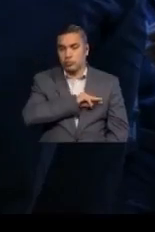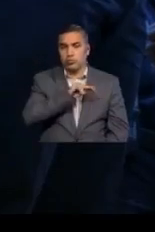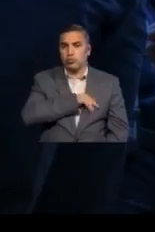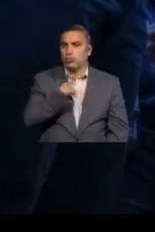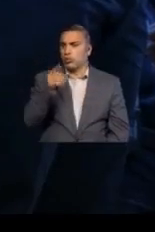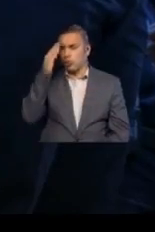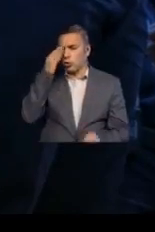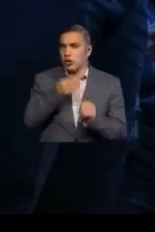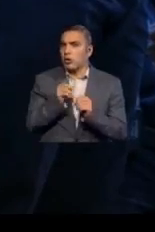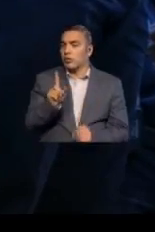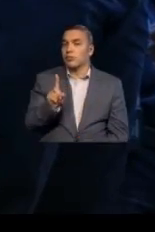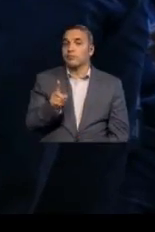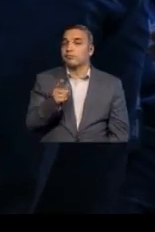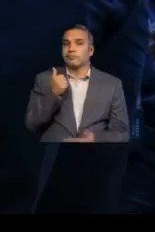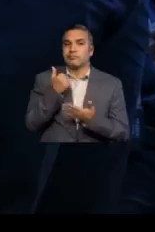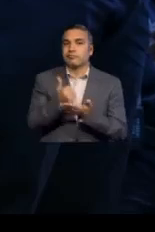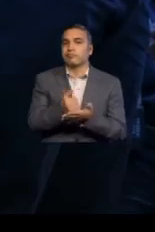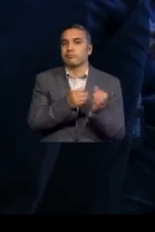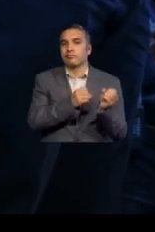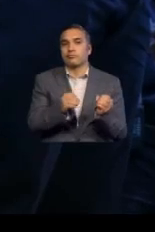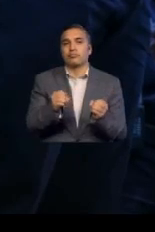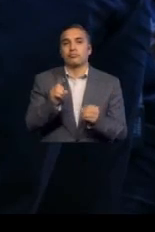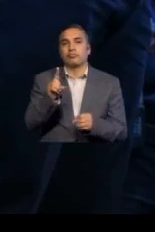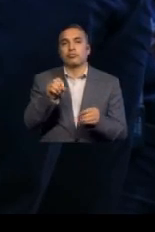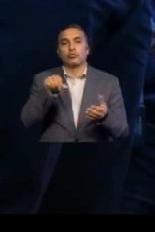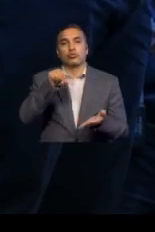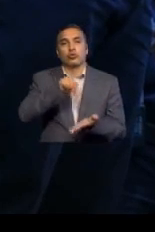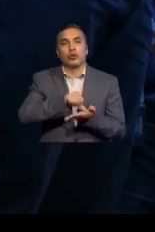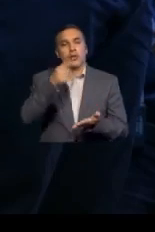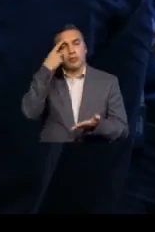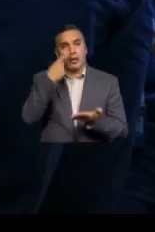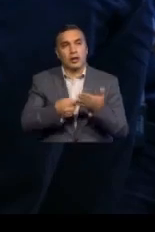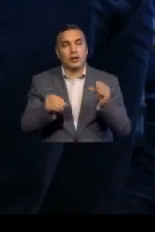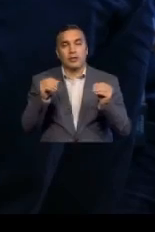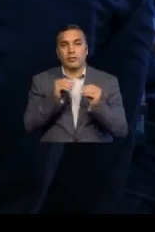un objetivo: contribuir con el ordenamiento de la ciudad a fin de